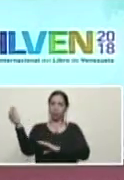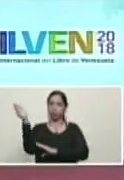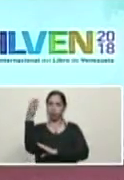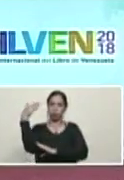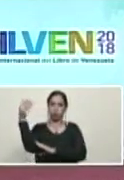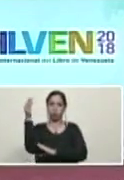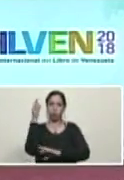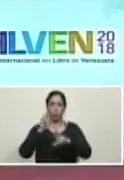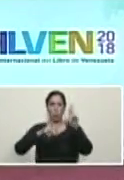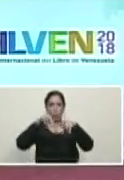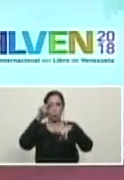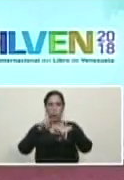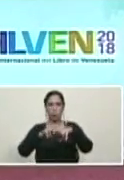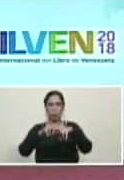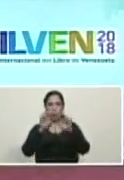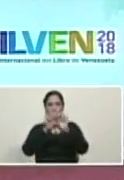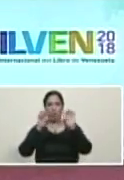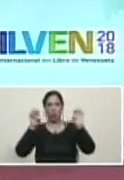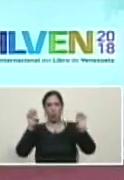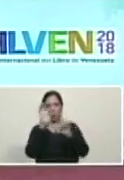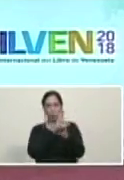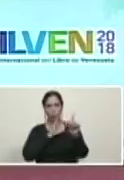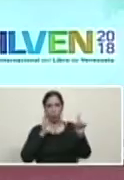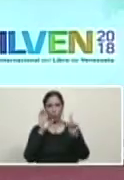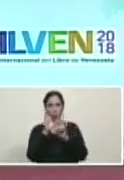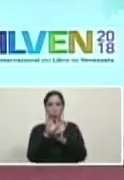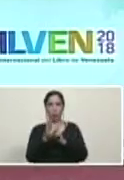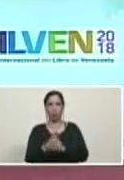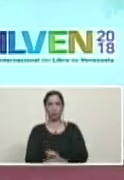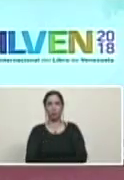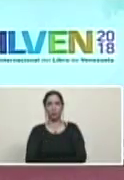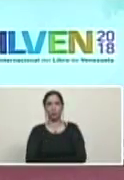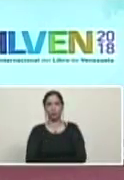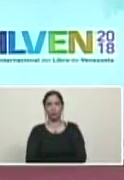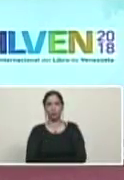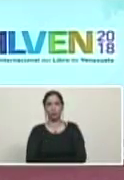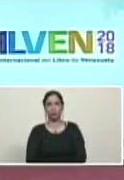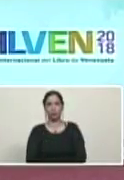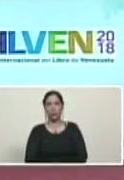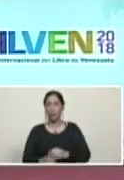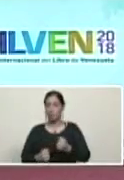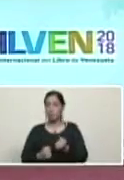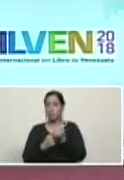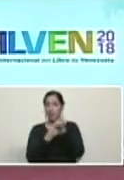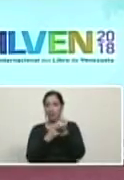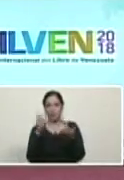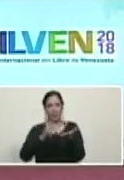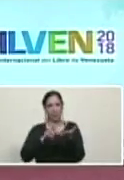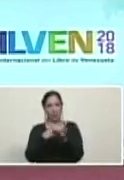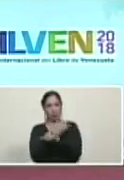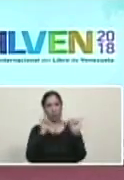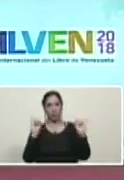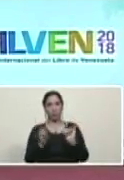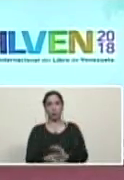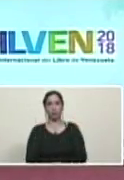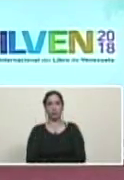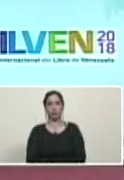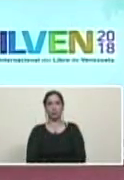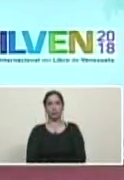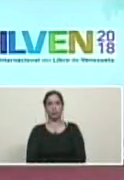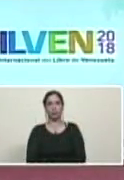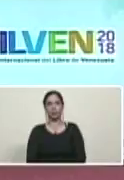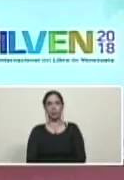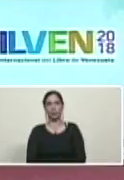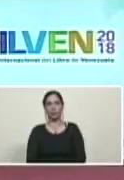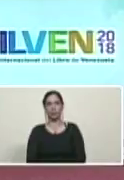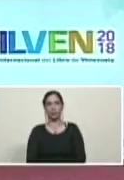construyendo. La educación y la cultura, sin lugar a dudas, son la base de nuestra verdadera independencia.